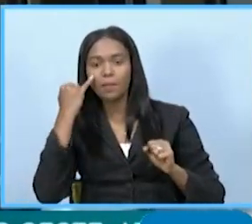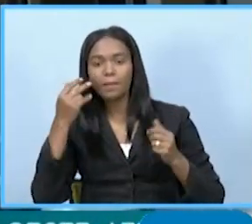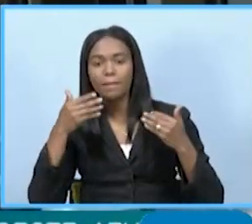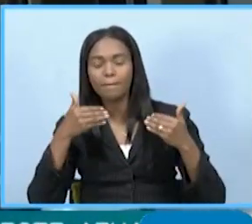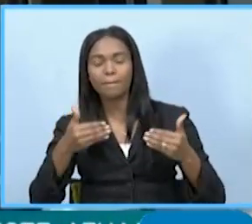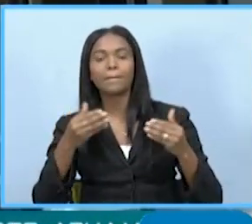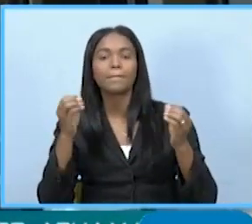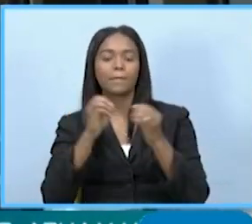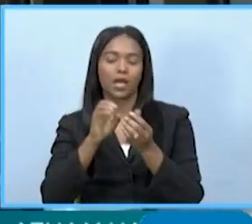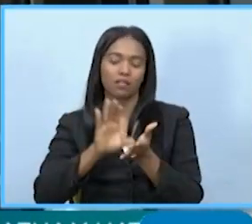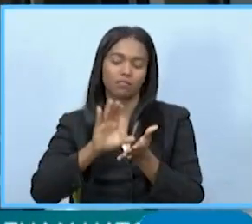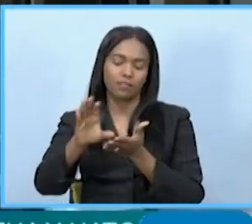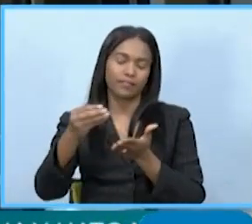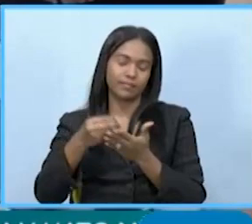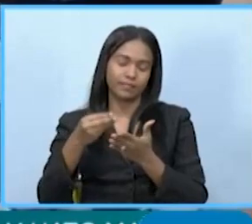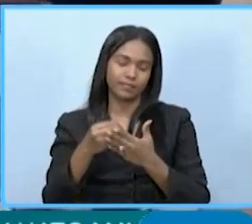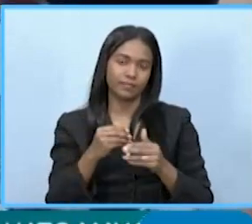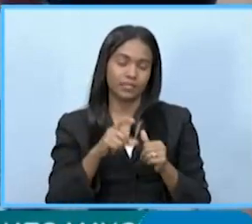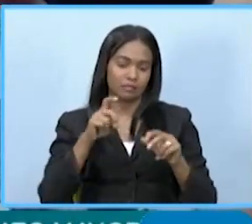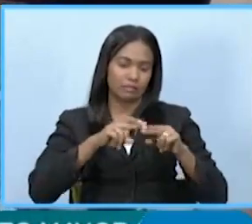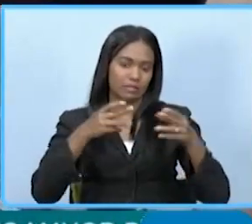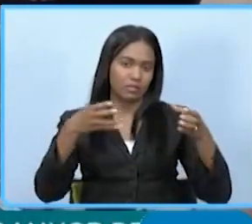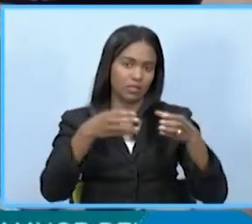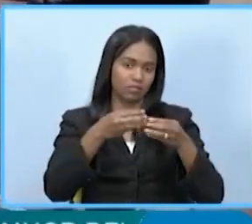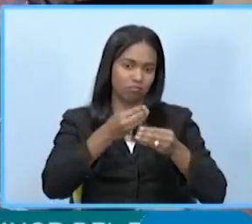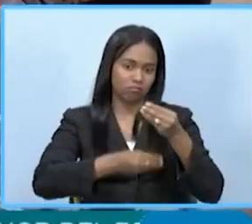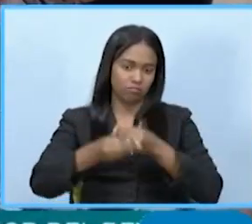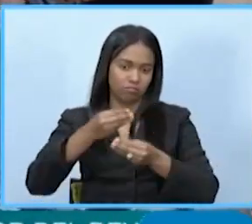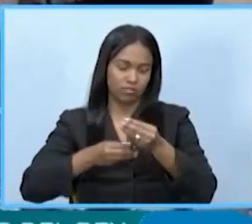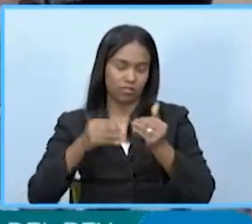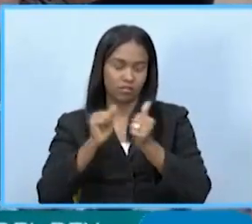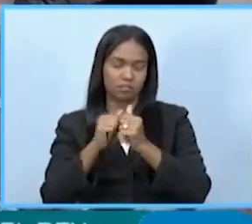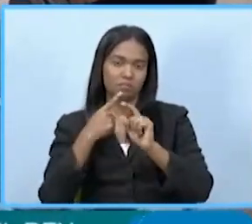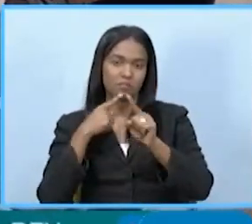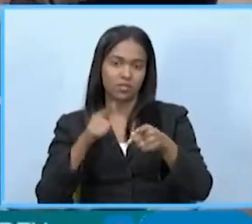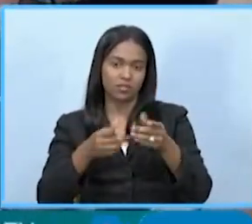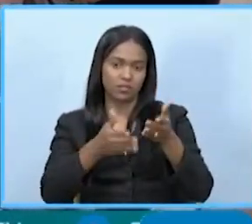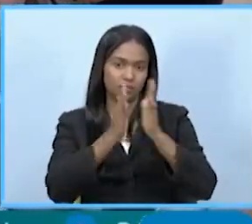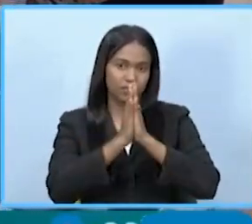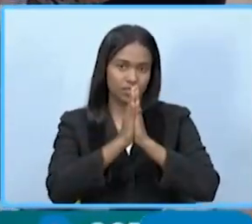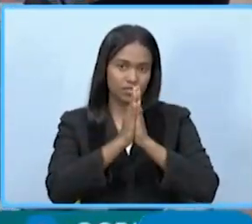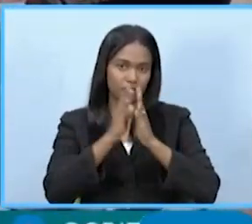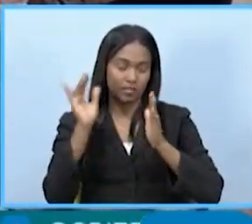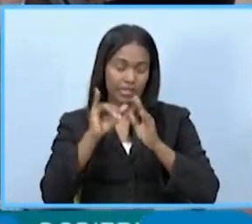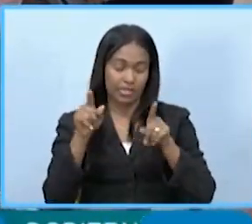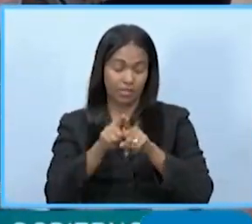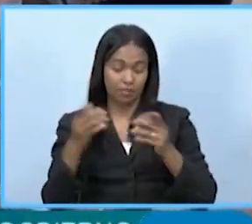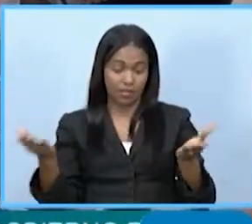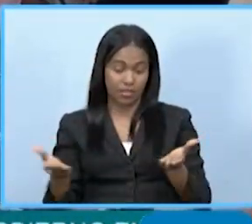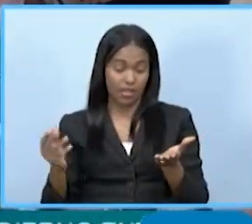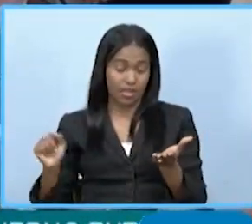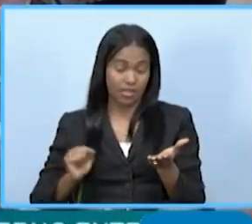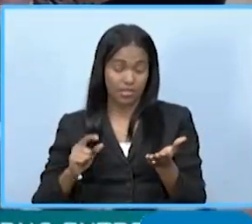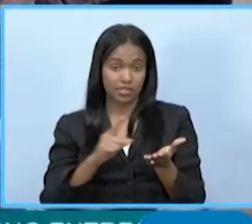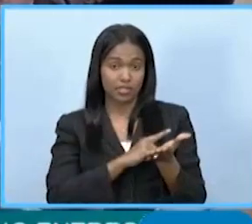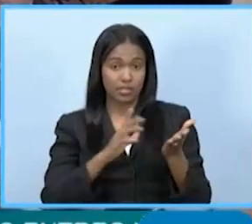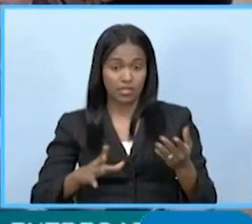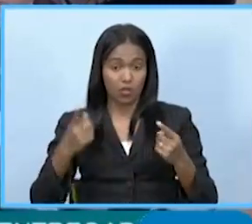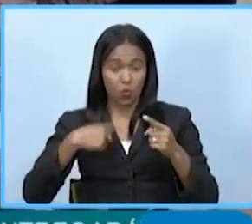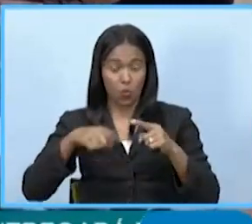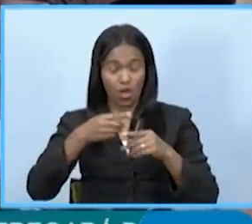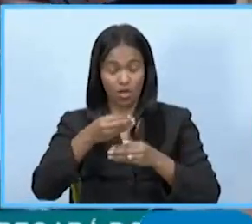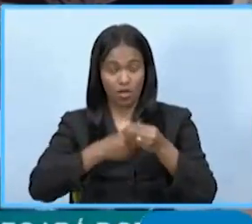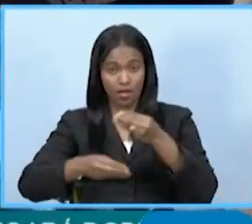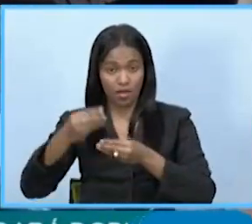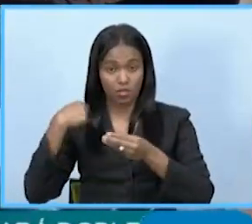mayor asignación. Reunirse, ¿verdad?, con presupuesto, mandar su solicitud, inclusive aquí al Senado. Cuando vienen los presupuestos